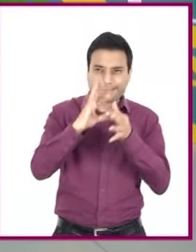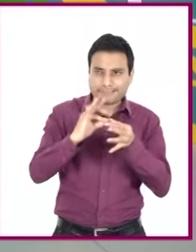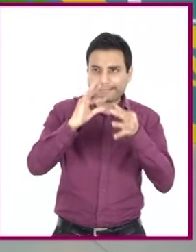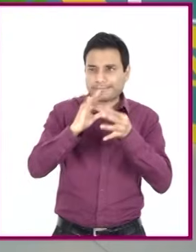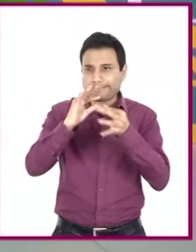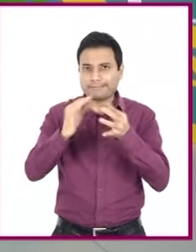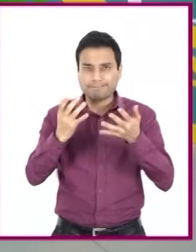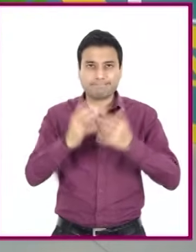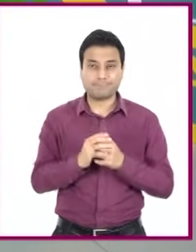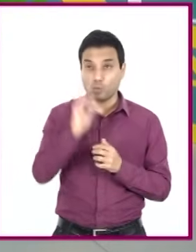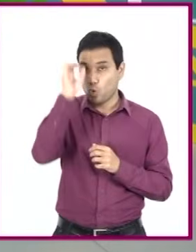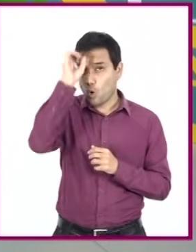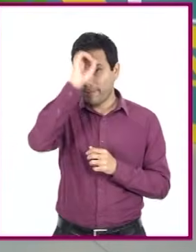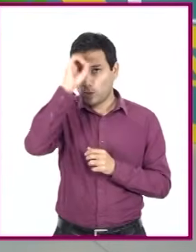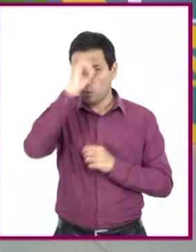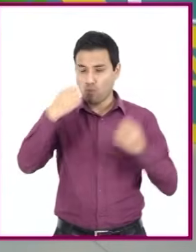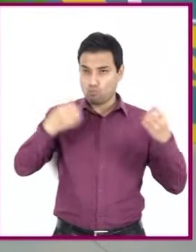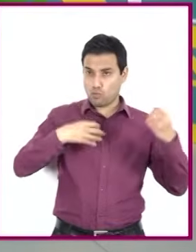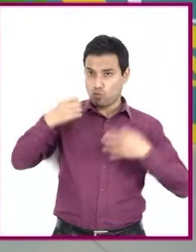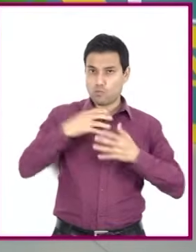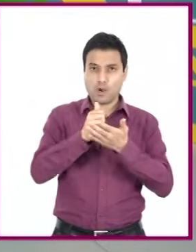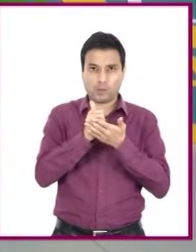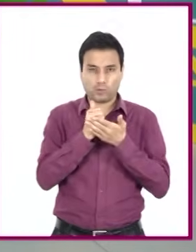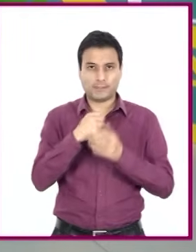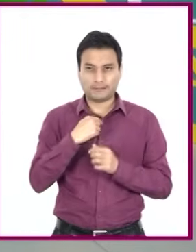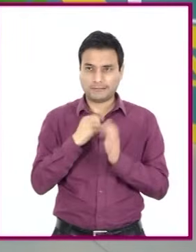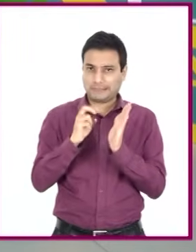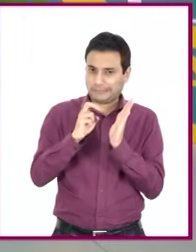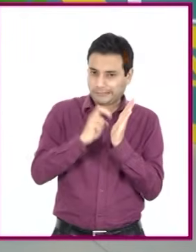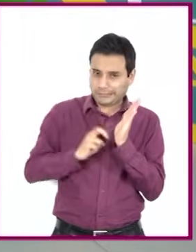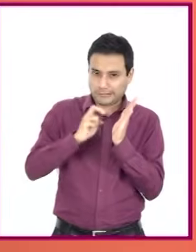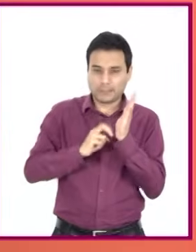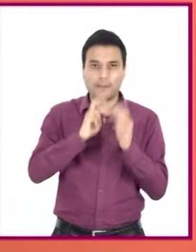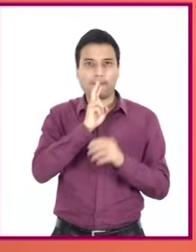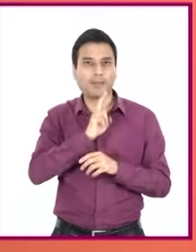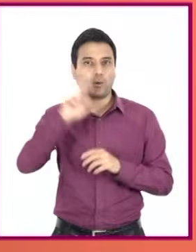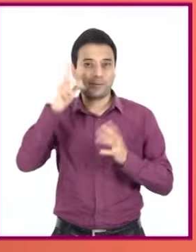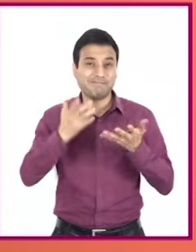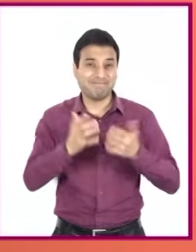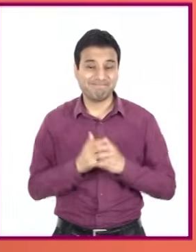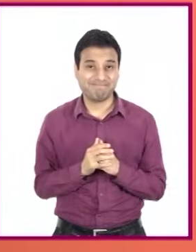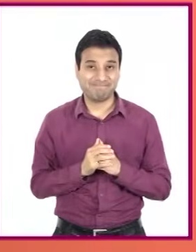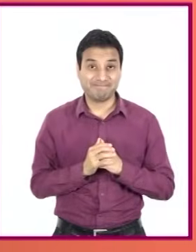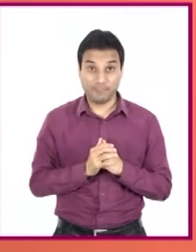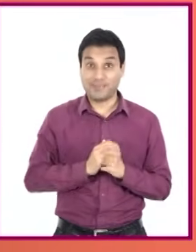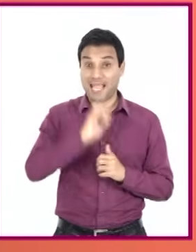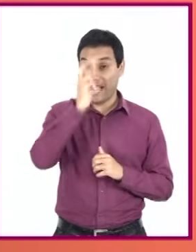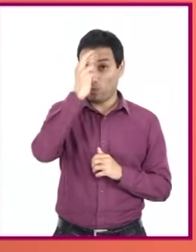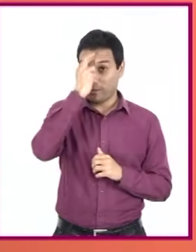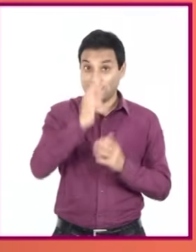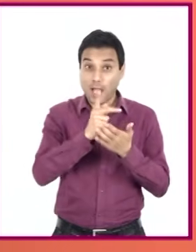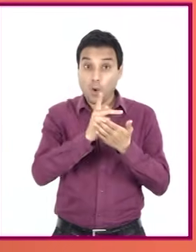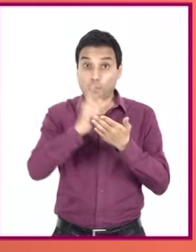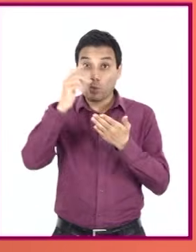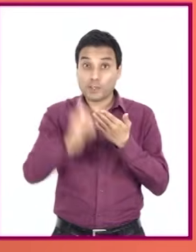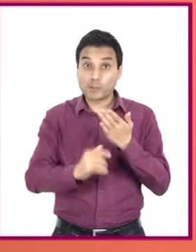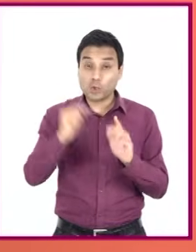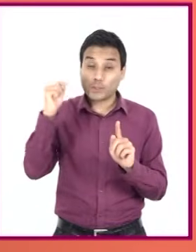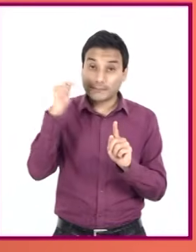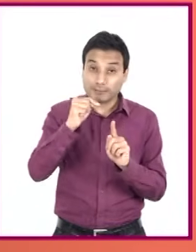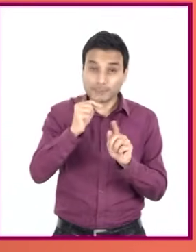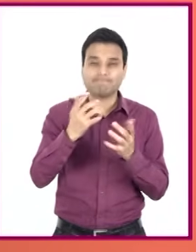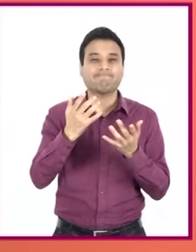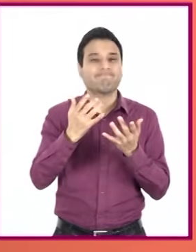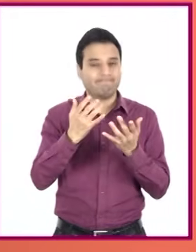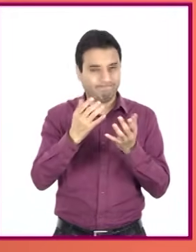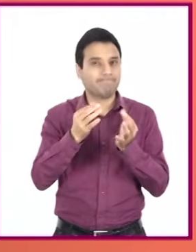y escuchen comentarios que ayuden a mejorar los trabajos posteriores. No olviden que los proyectos también son